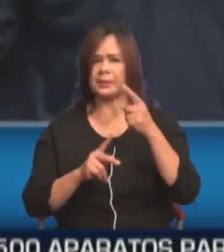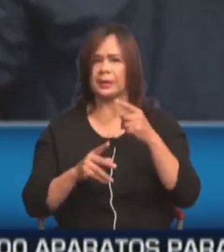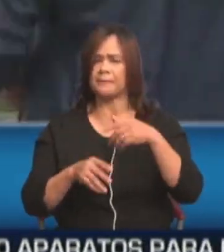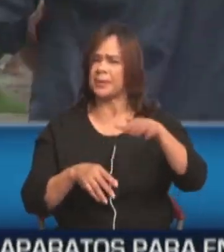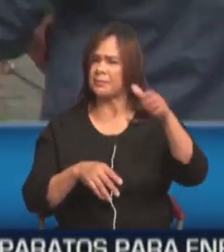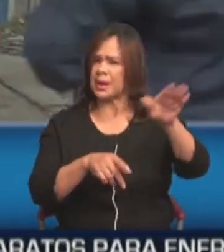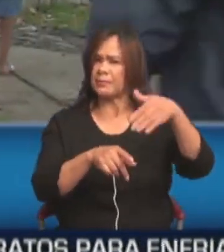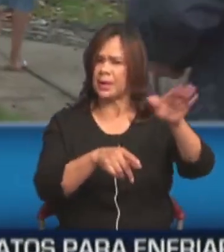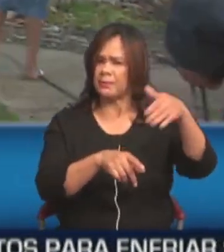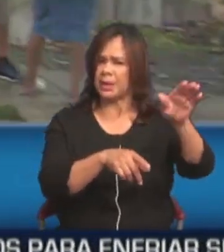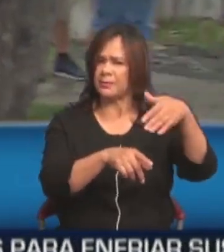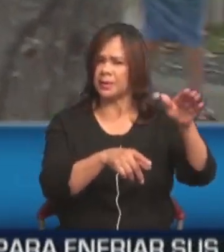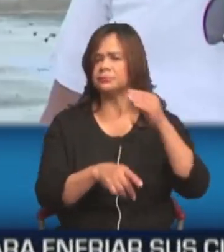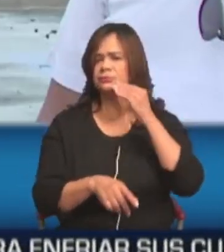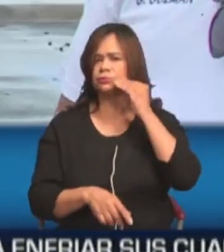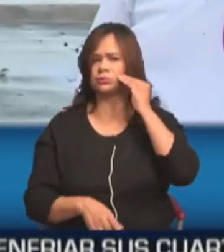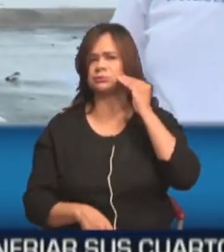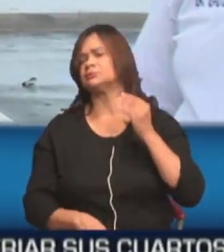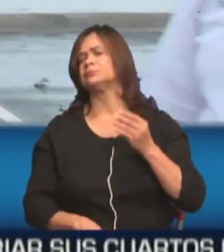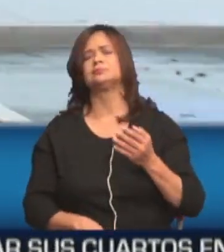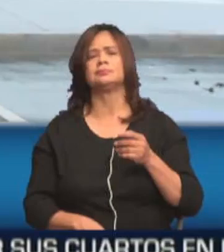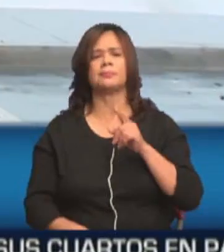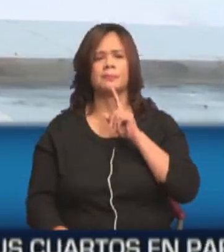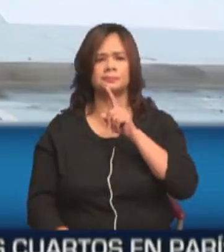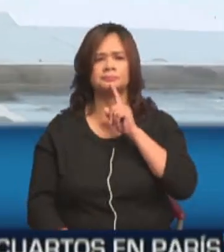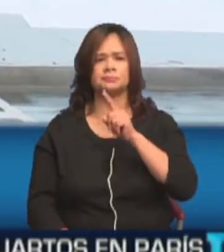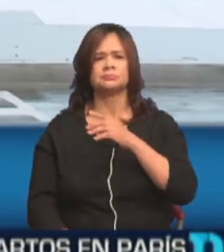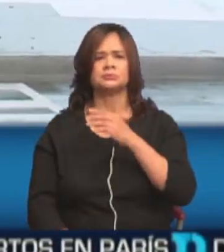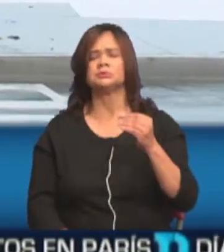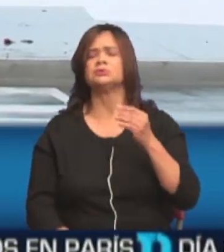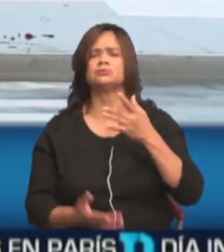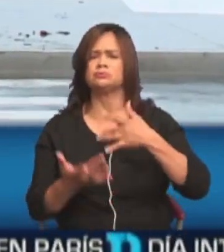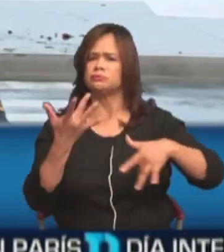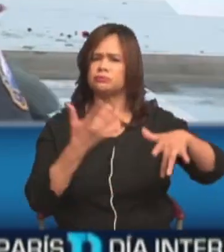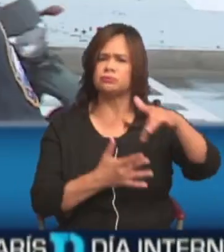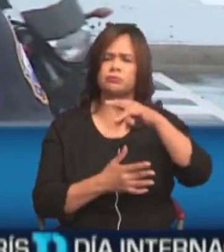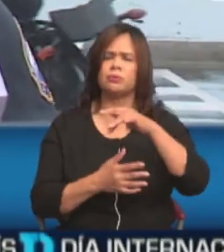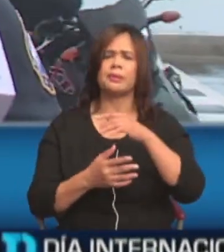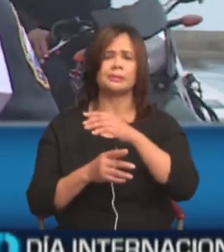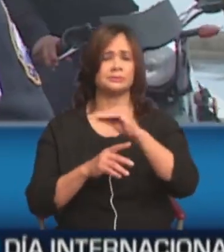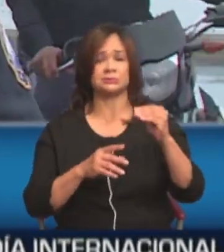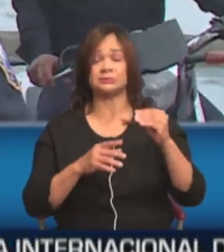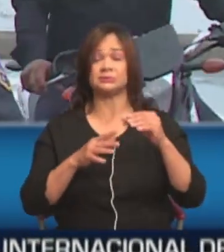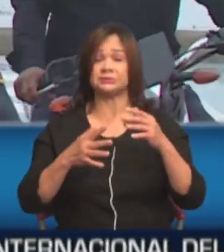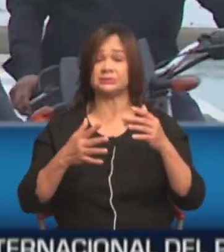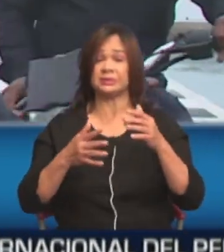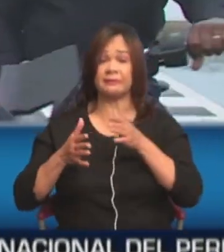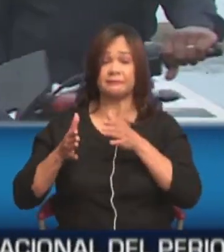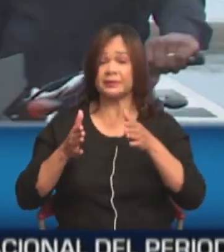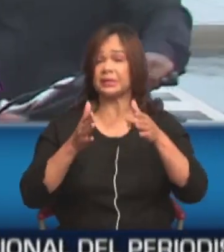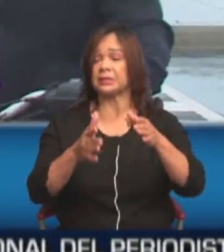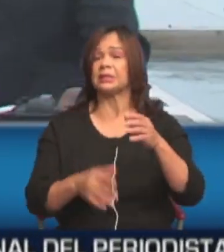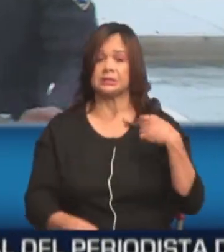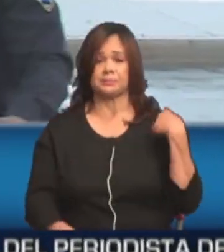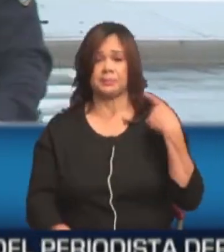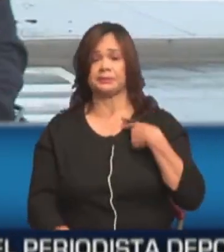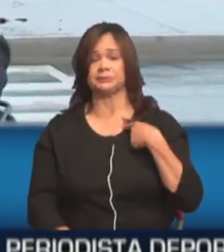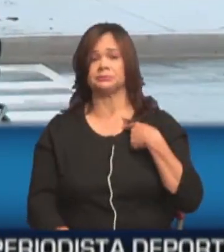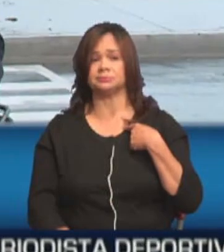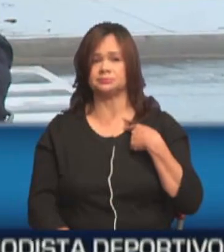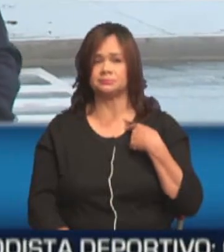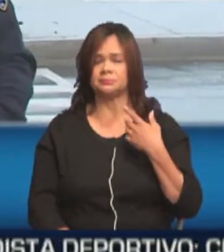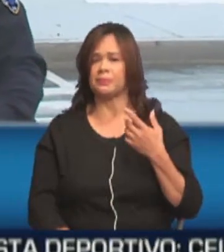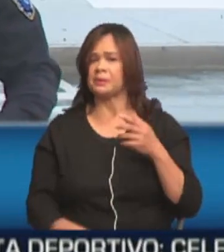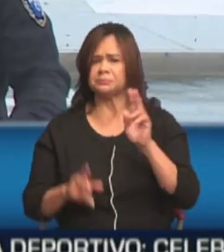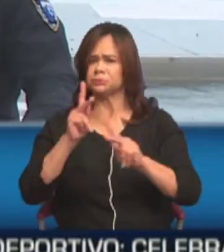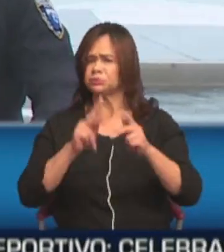área del malecón. Ciertamente, mire, hemos hecho un amplio recorrido en todo lo que es la avenida España. Pero las personas, muchos